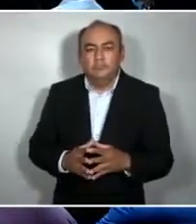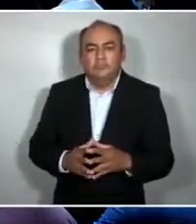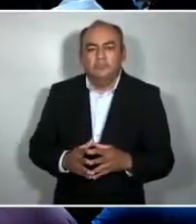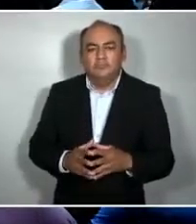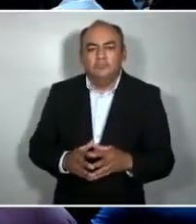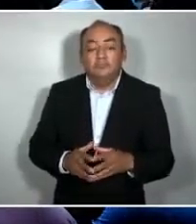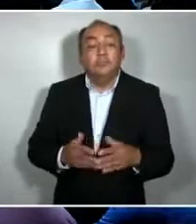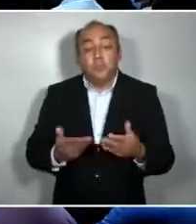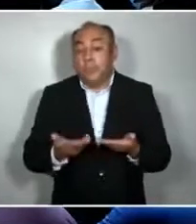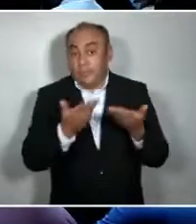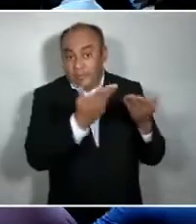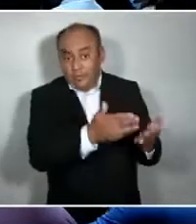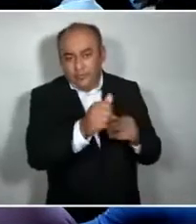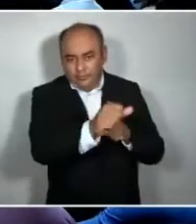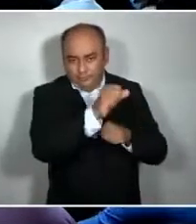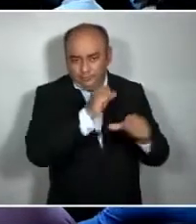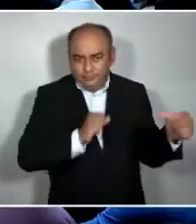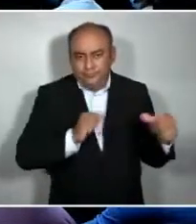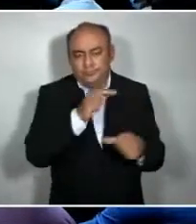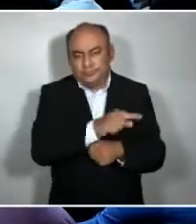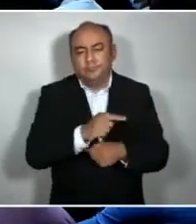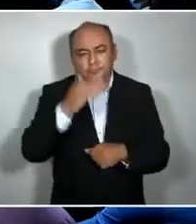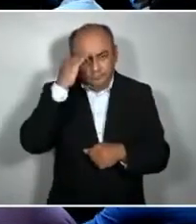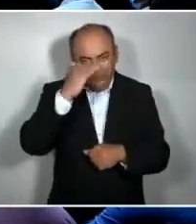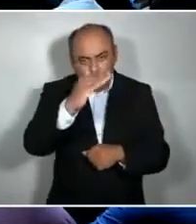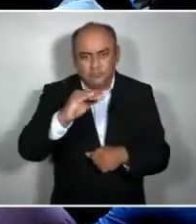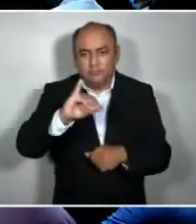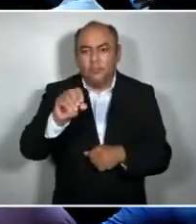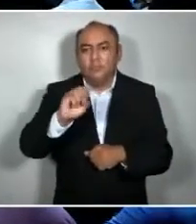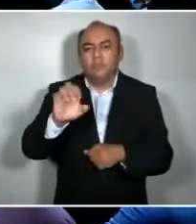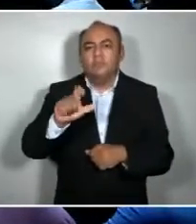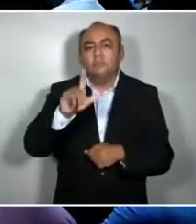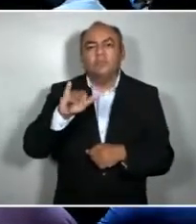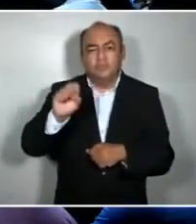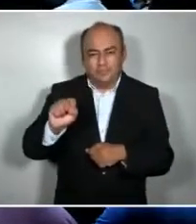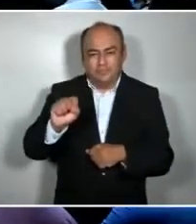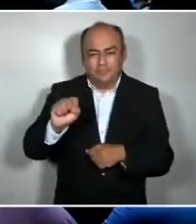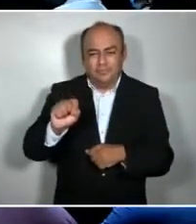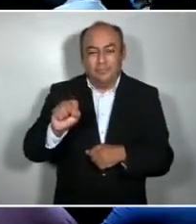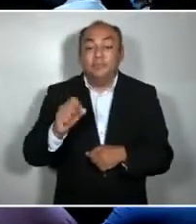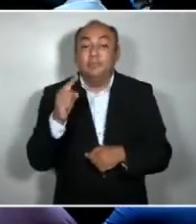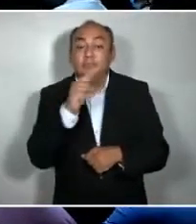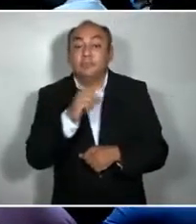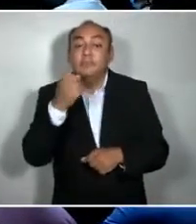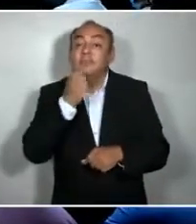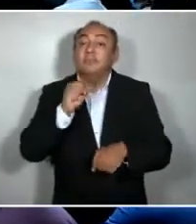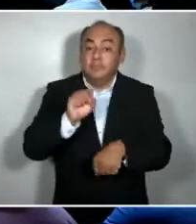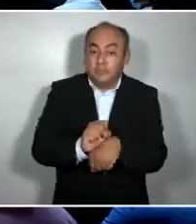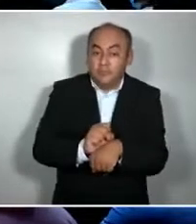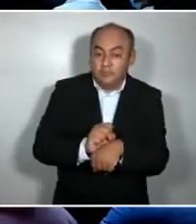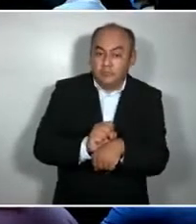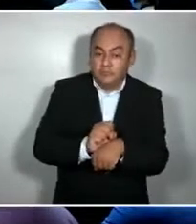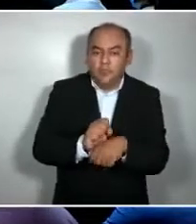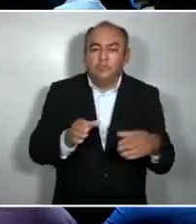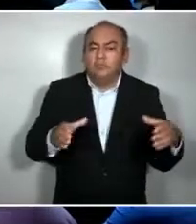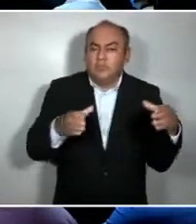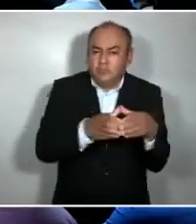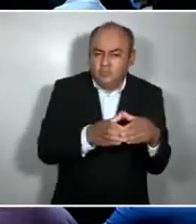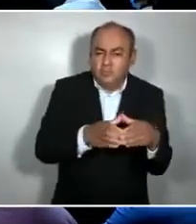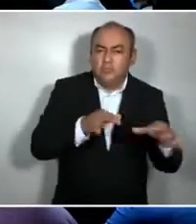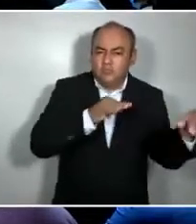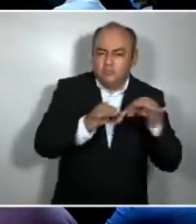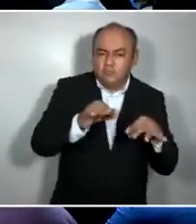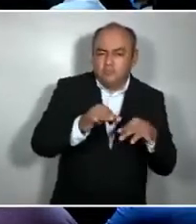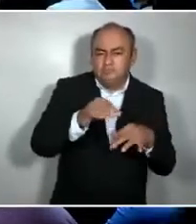Nos dirige unas palabras el señor José Luis Carazo Preciado, secretario de la Confederación de Trabajadores de